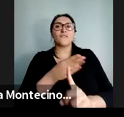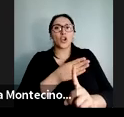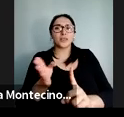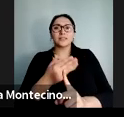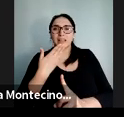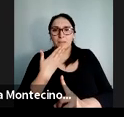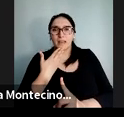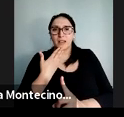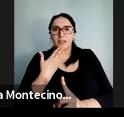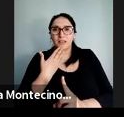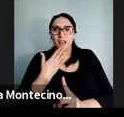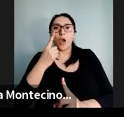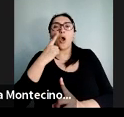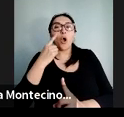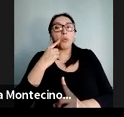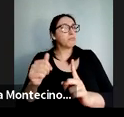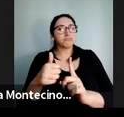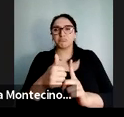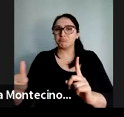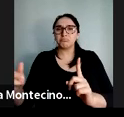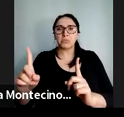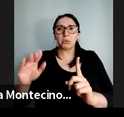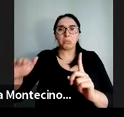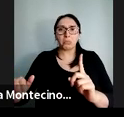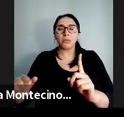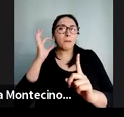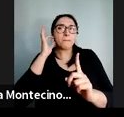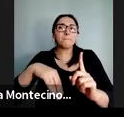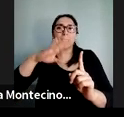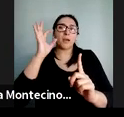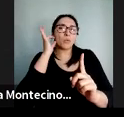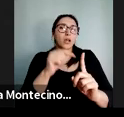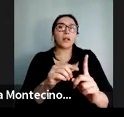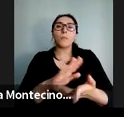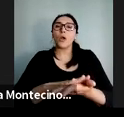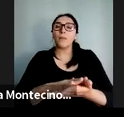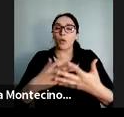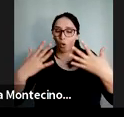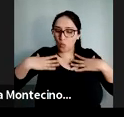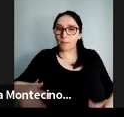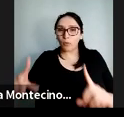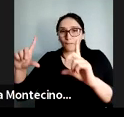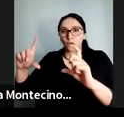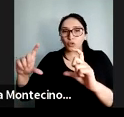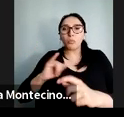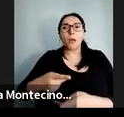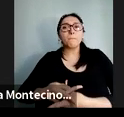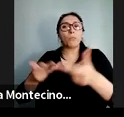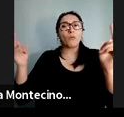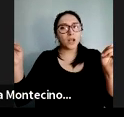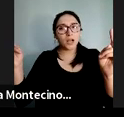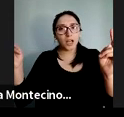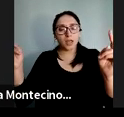pares masculinos. Que, por ejemplo, la difusión de archivos íntimos sin consentimiento es muy frecuente,